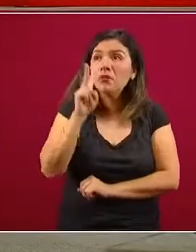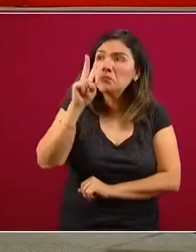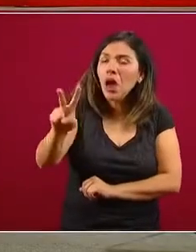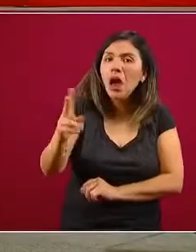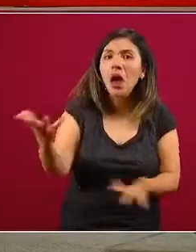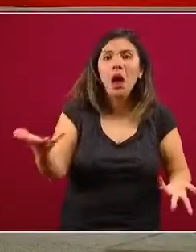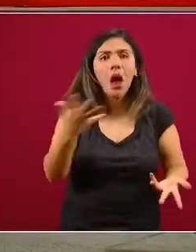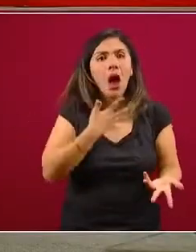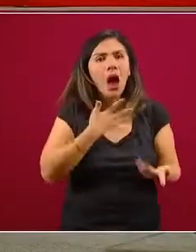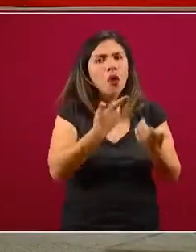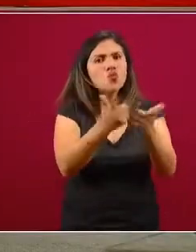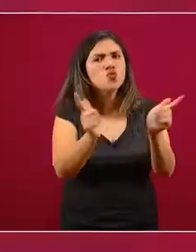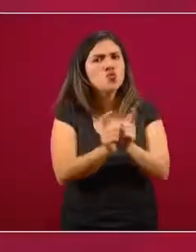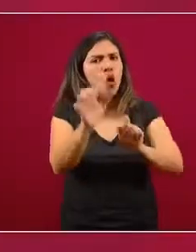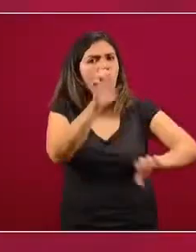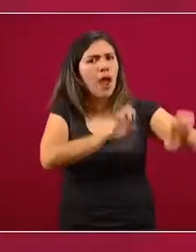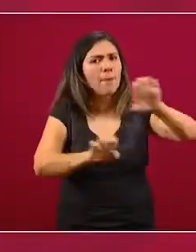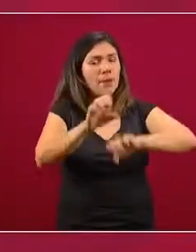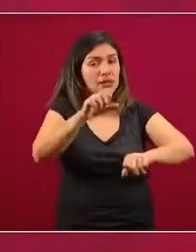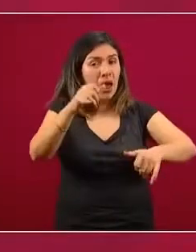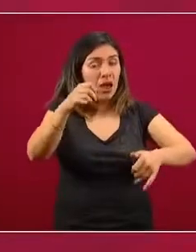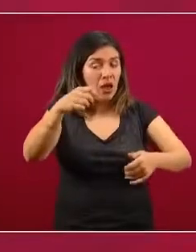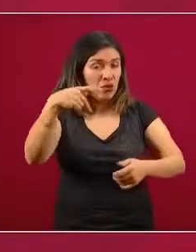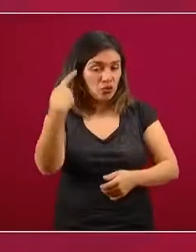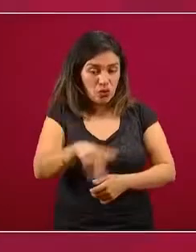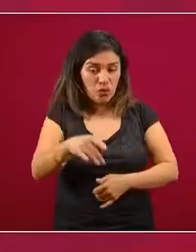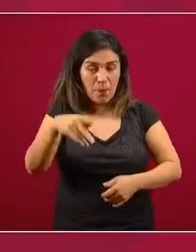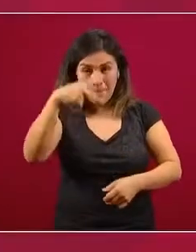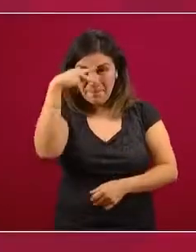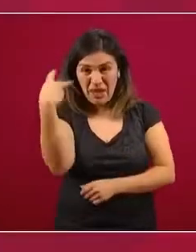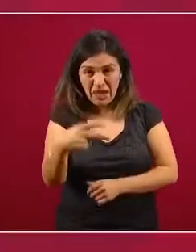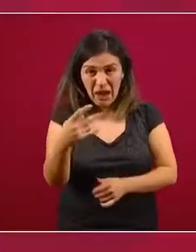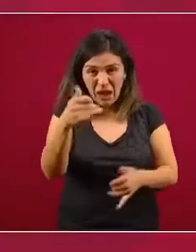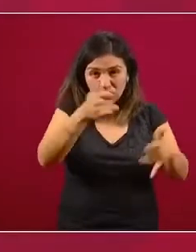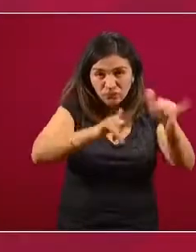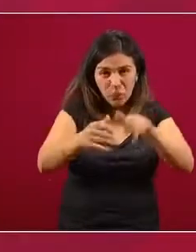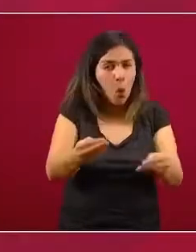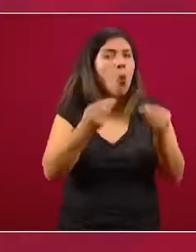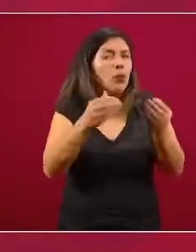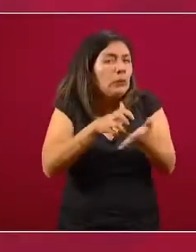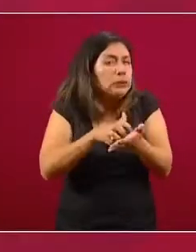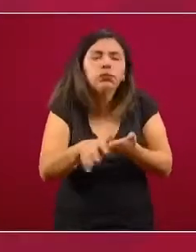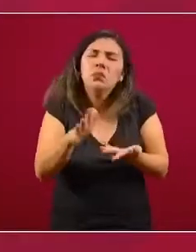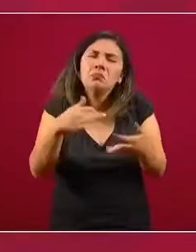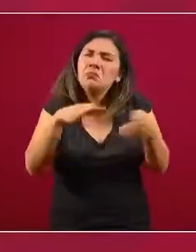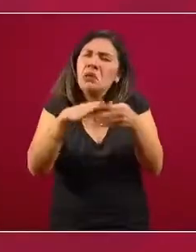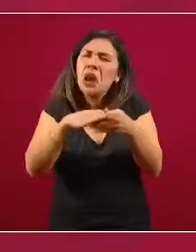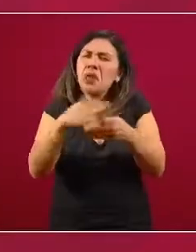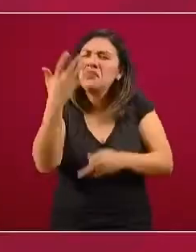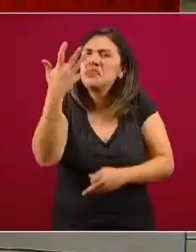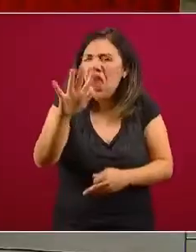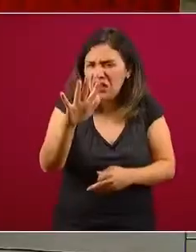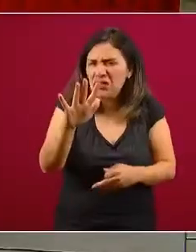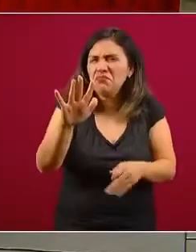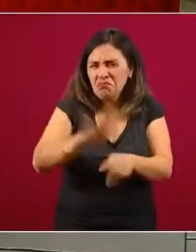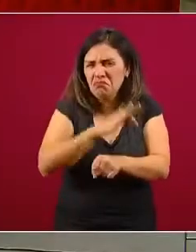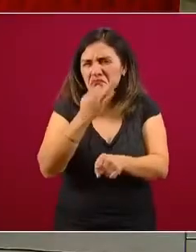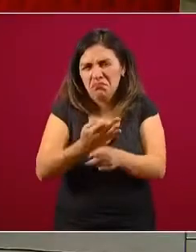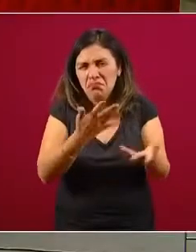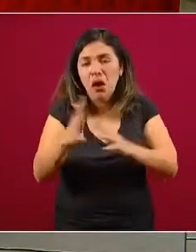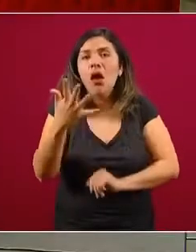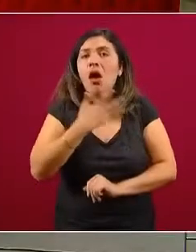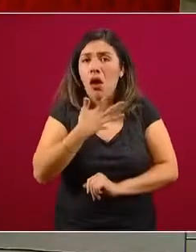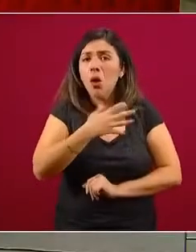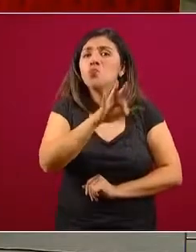que hay un grupo de empresas farmacéuticas mexicanas, no son demasiadas, pero son cerca de 10 en total, que tienen